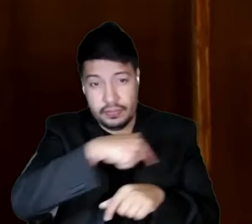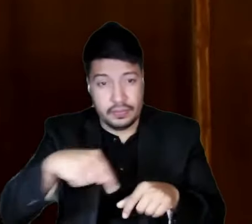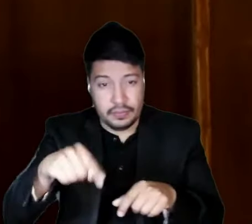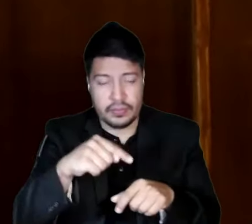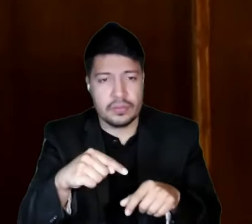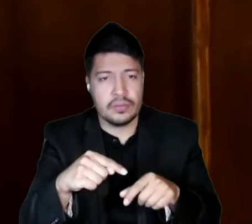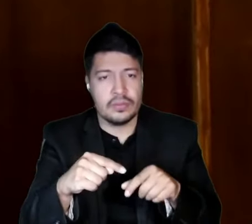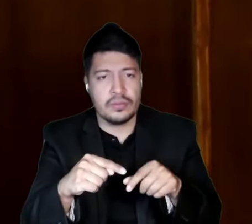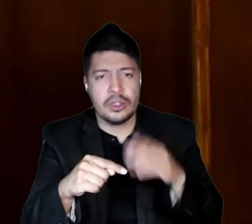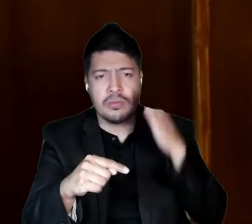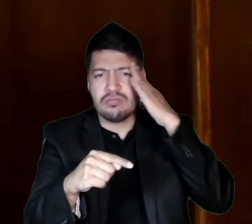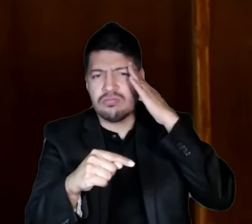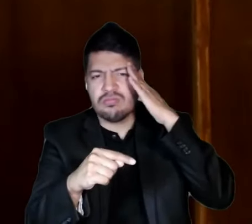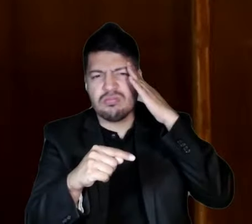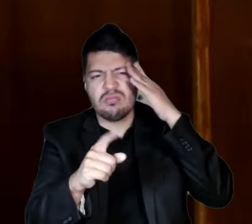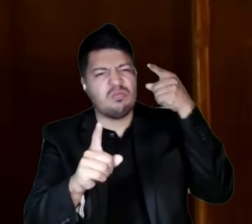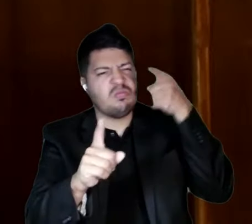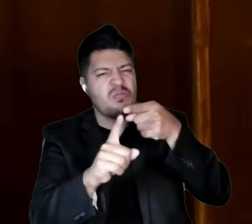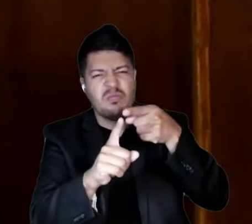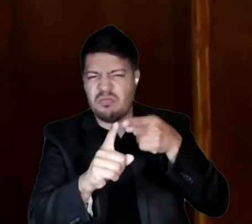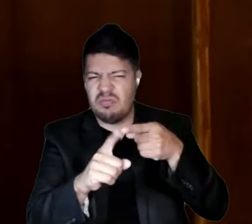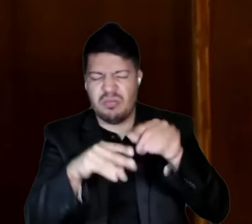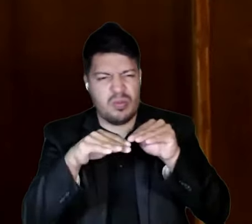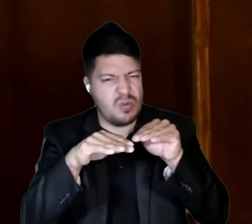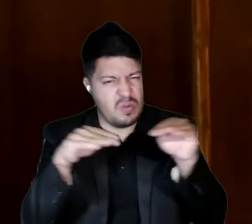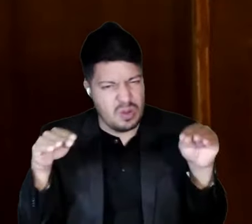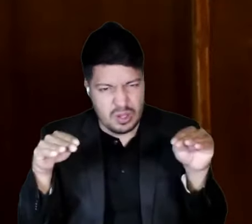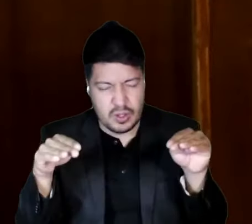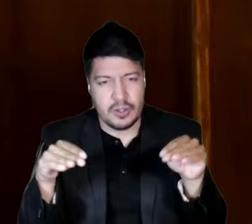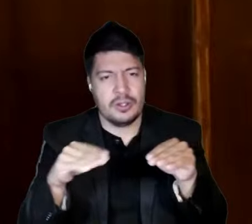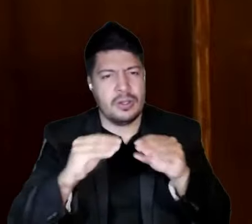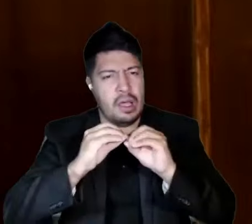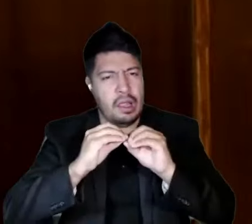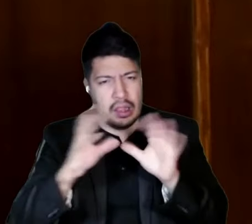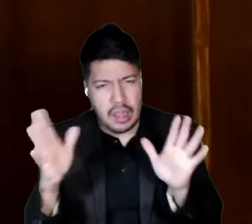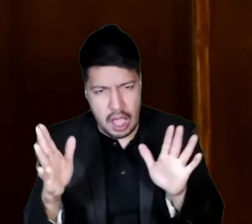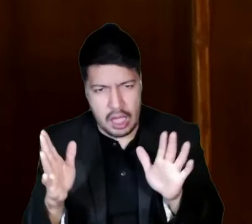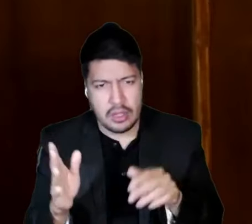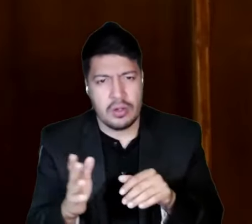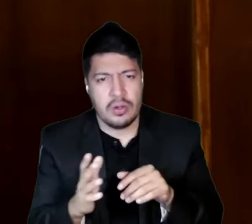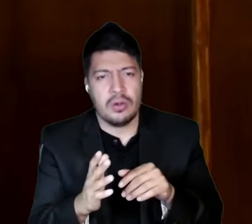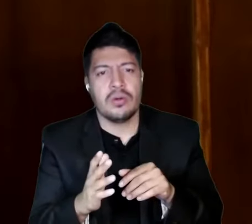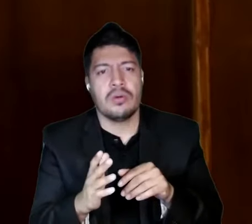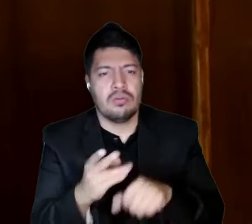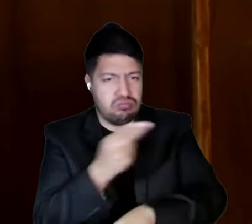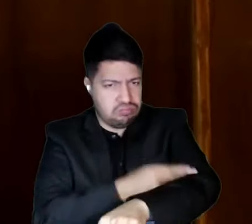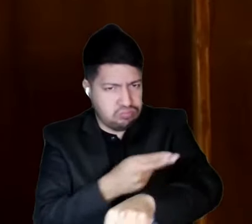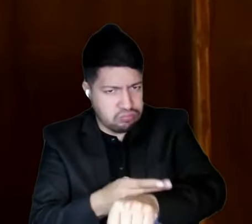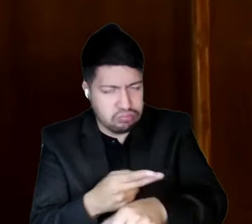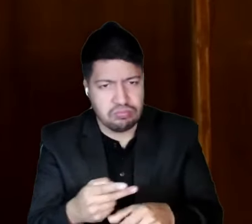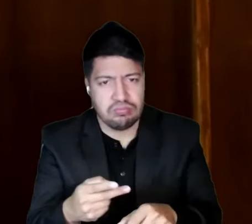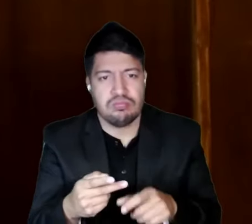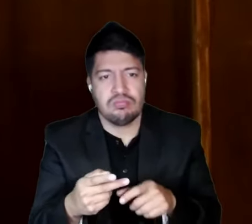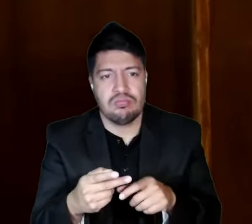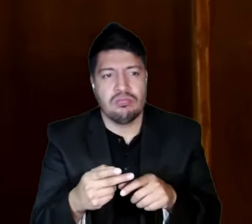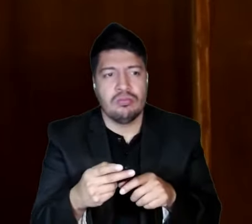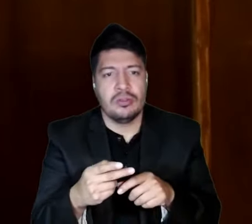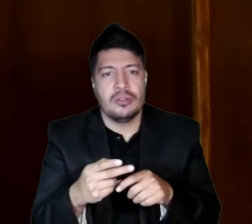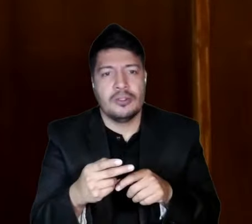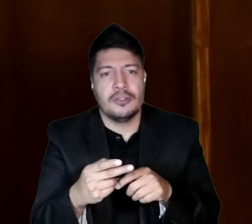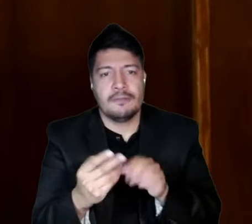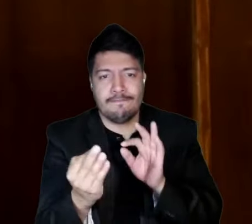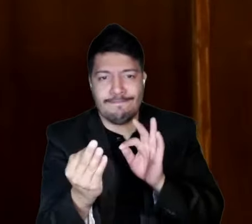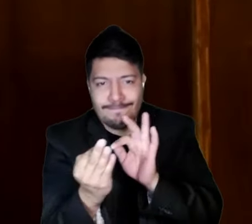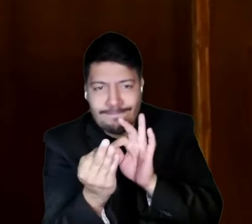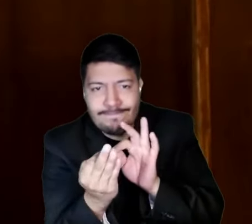la no discriminación simplicidad Claridad congruencia y proximidad de los habitantes del estado de